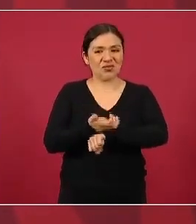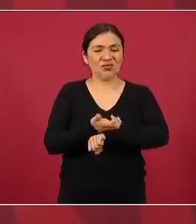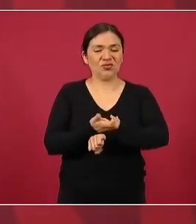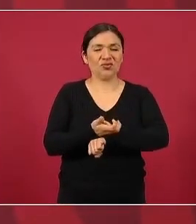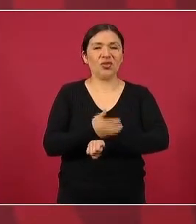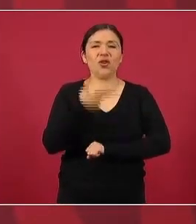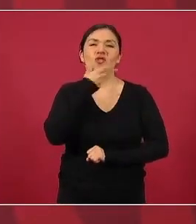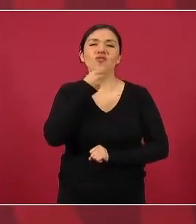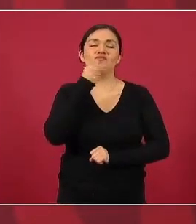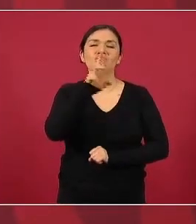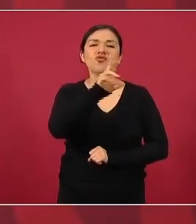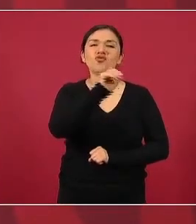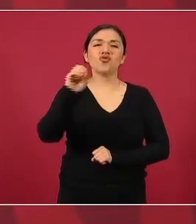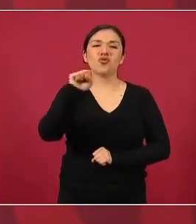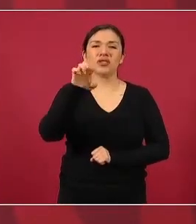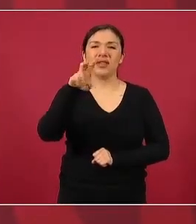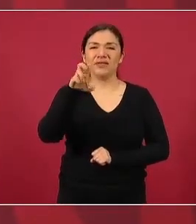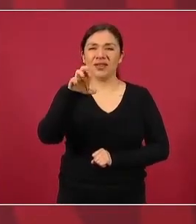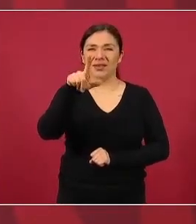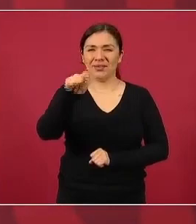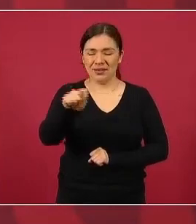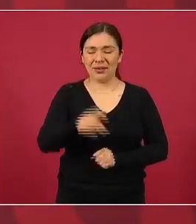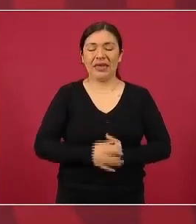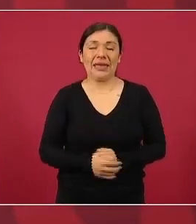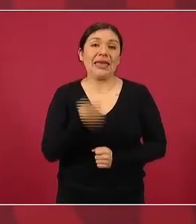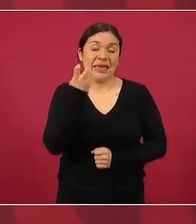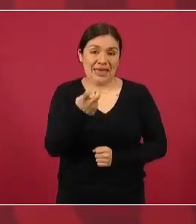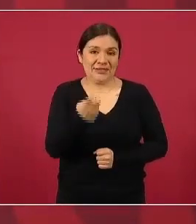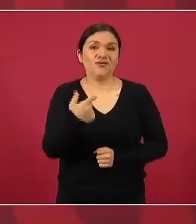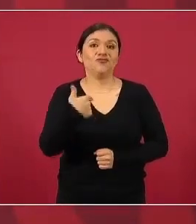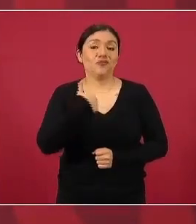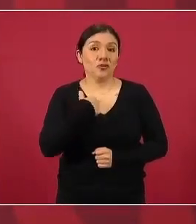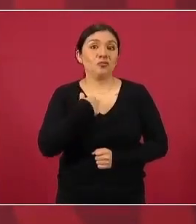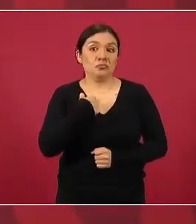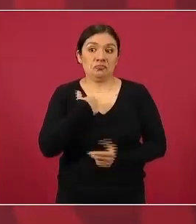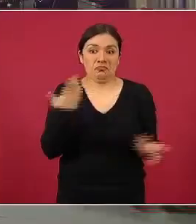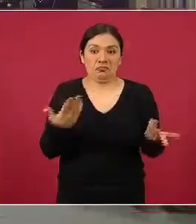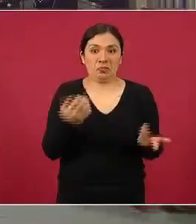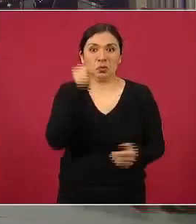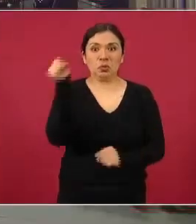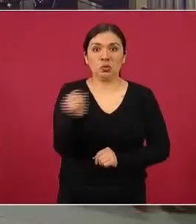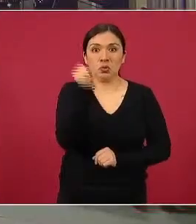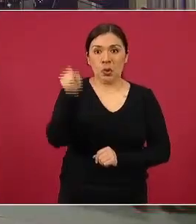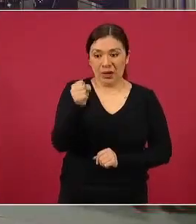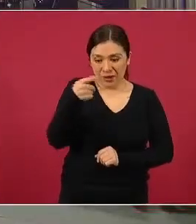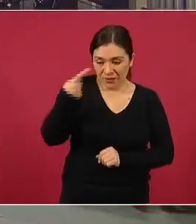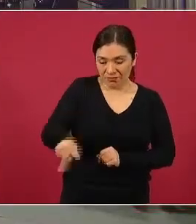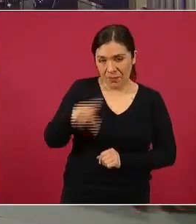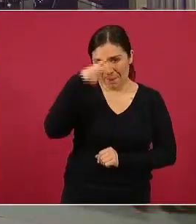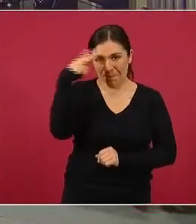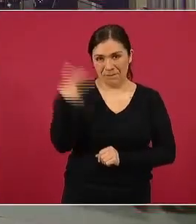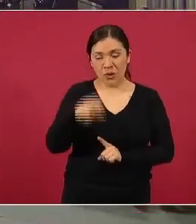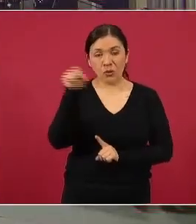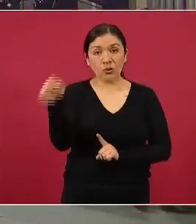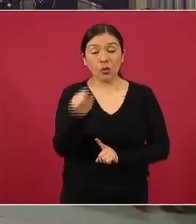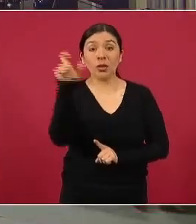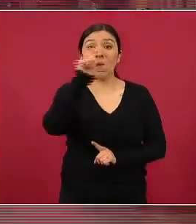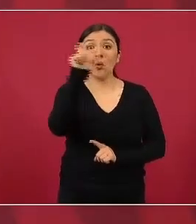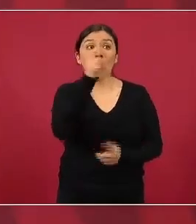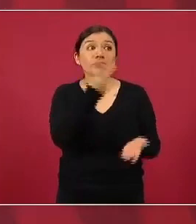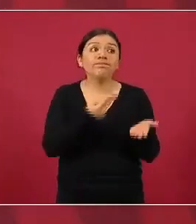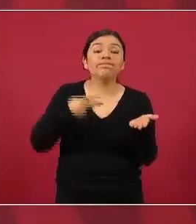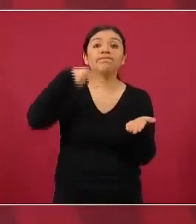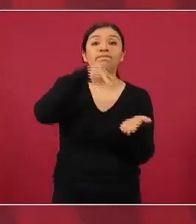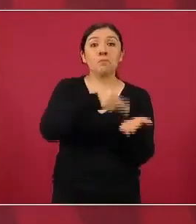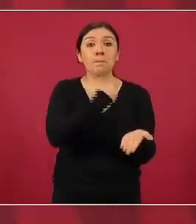de Roosevelt. Entonces nosotros tuvimos la suerte, los mexicanos, de que cuando Roosevelt llega a